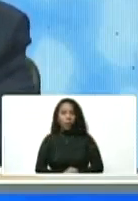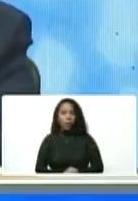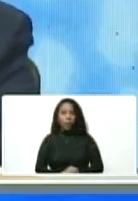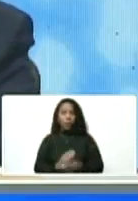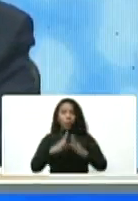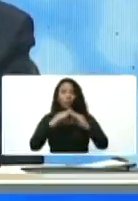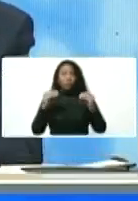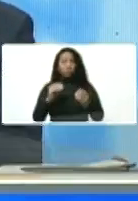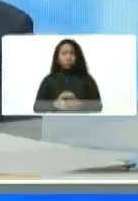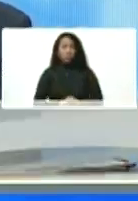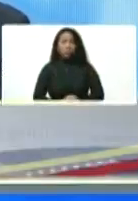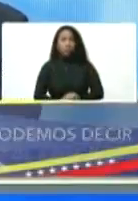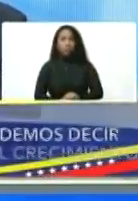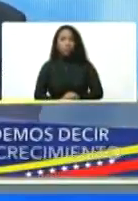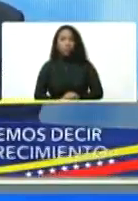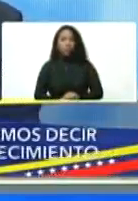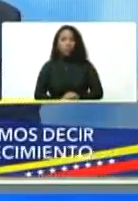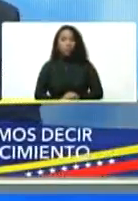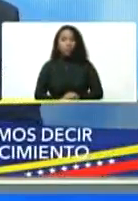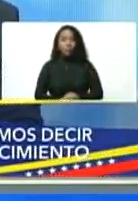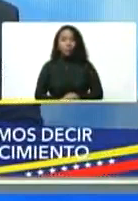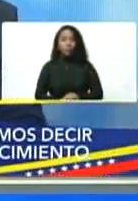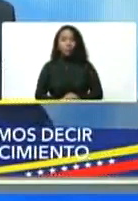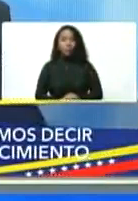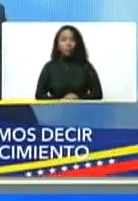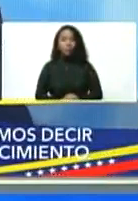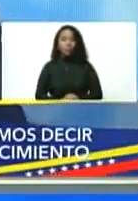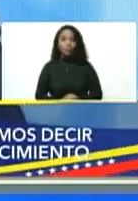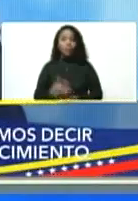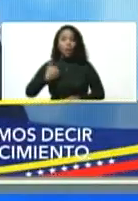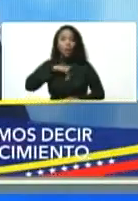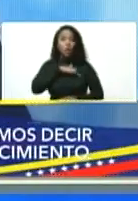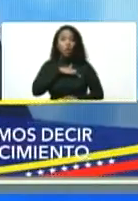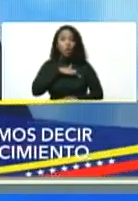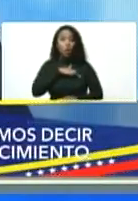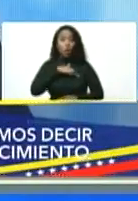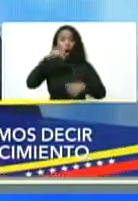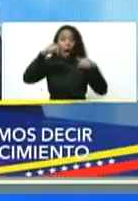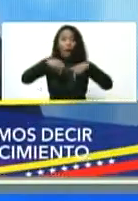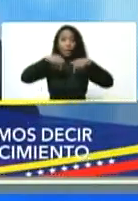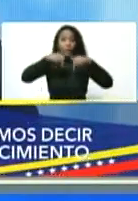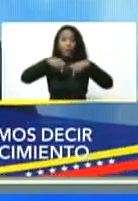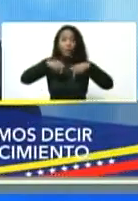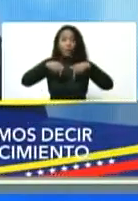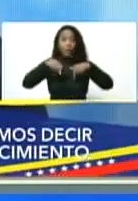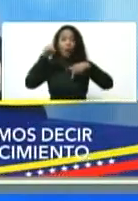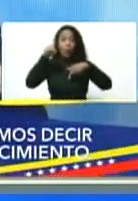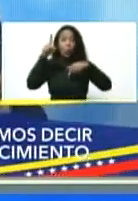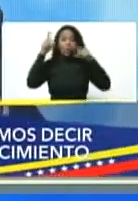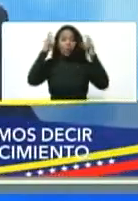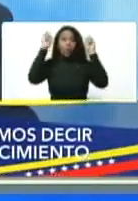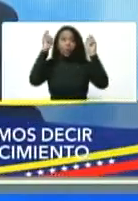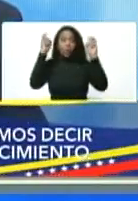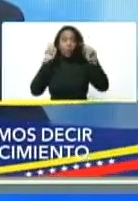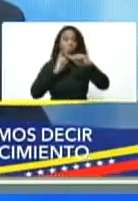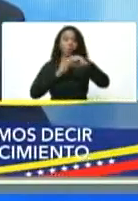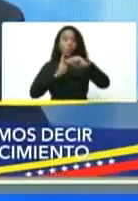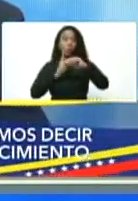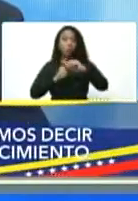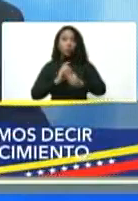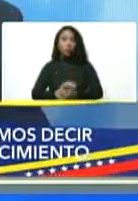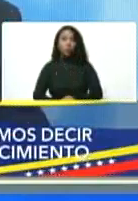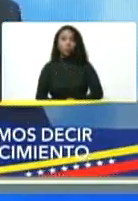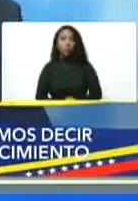Todo. Y nosotros estamos aquí en una disyuntiva positiva.